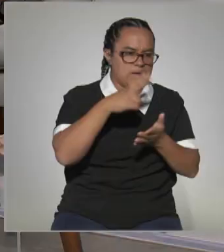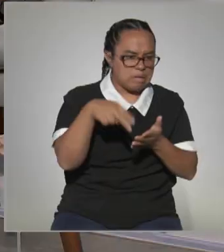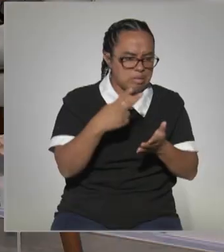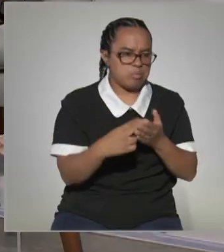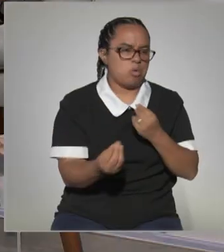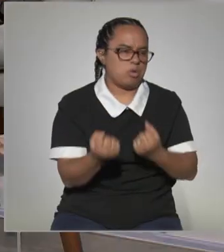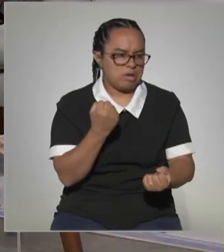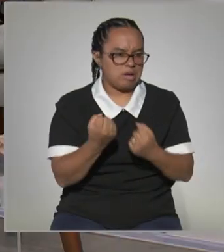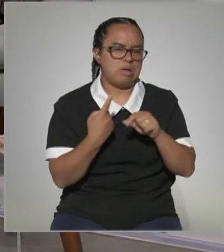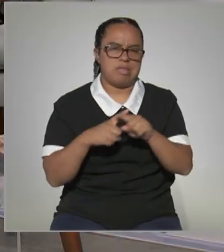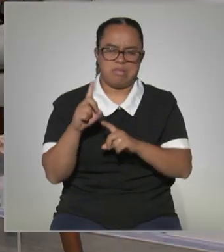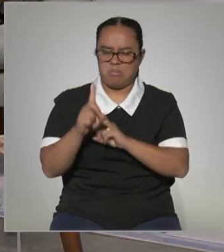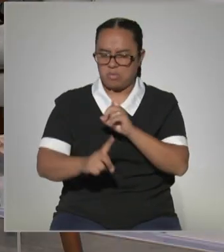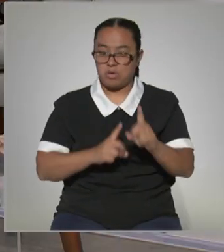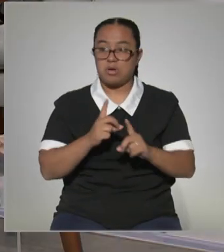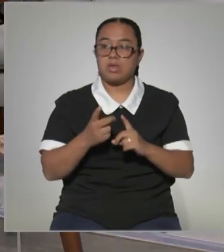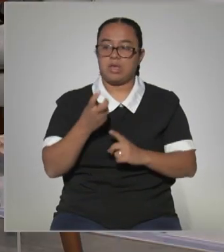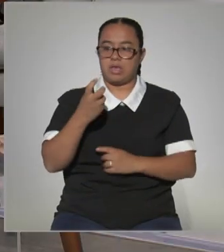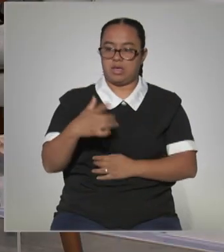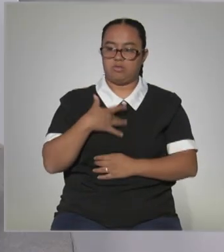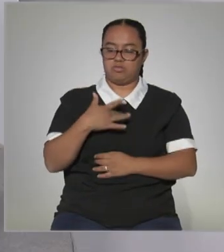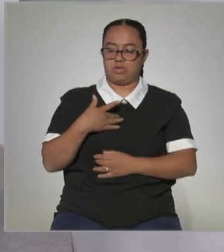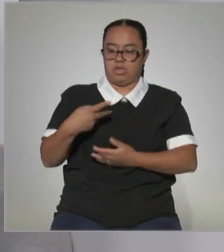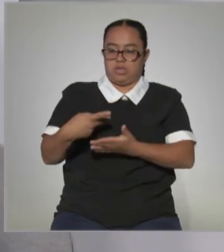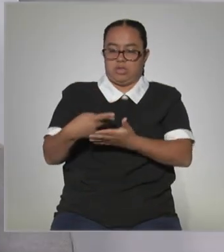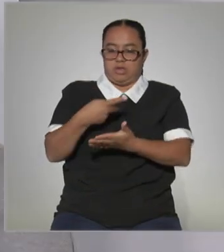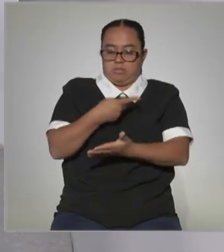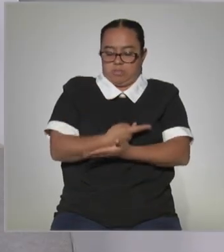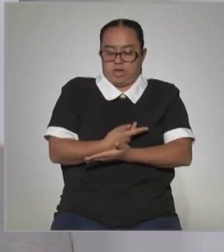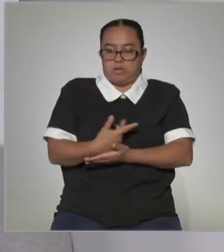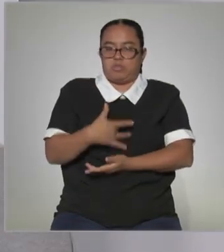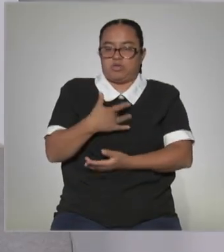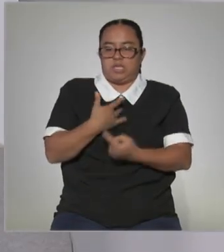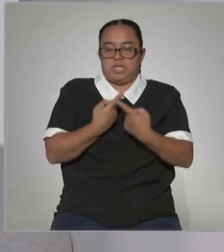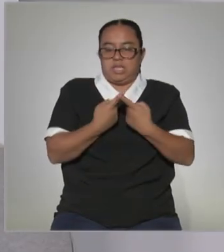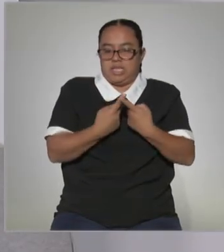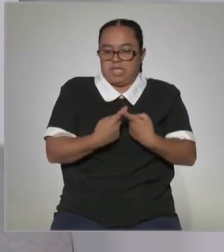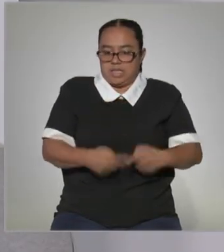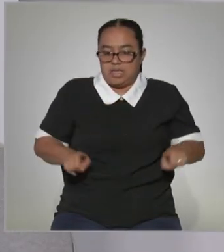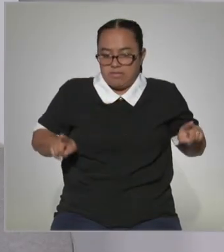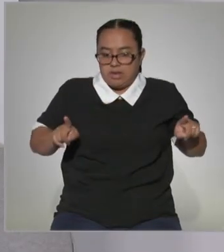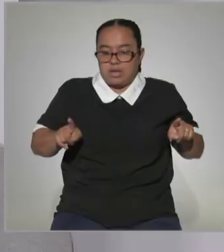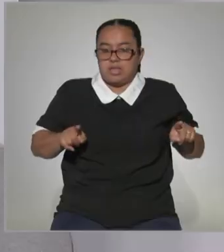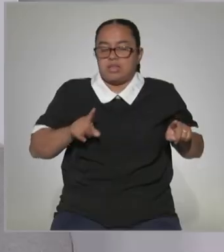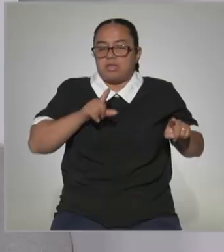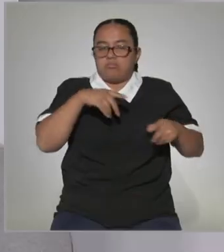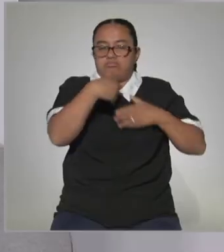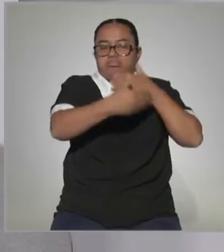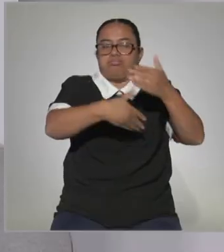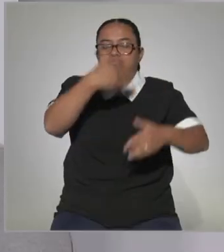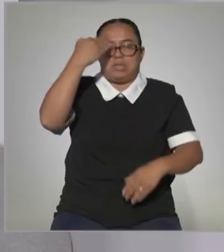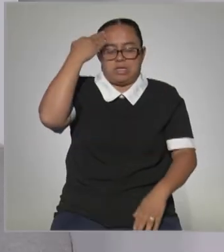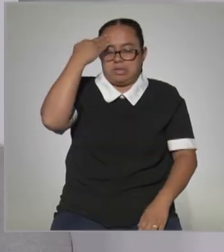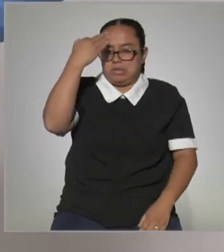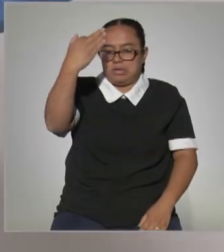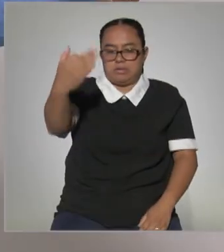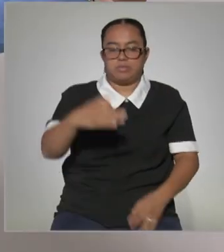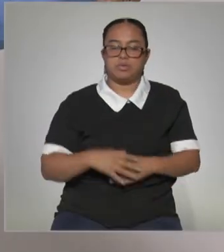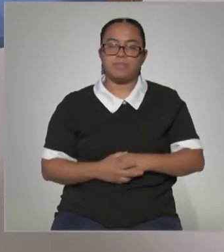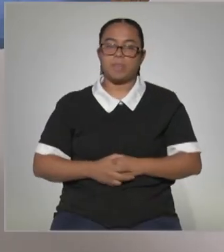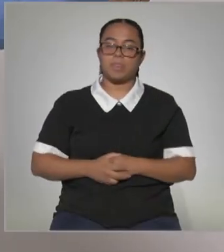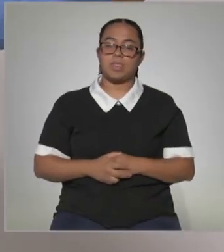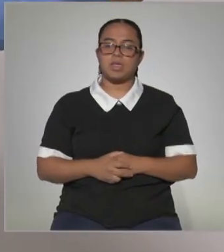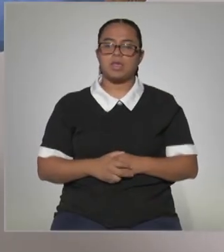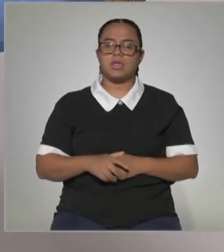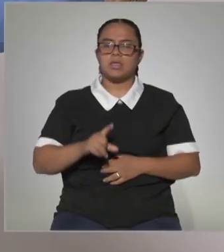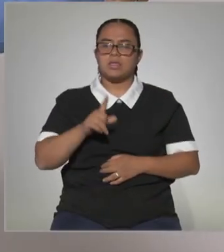¿no? Entonces es una recompensa que es diferente, es una recompensa que toma tiempo. ¿Y cuando, por ejemplo, ya brincan